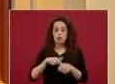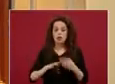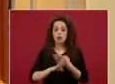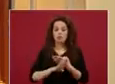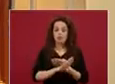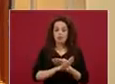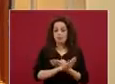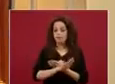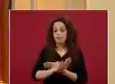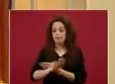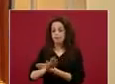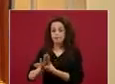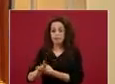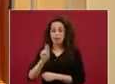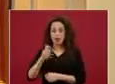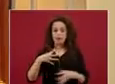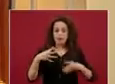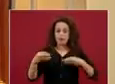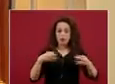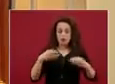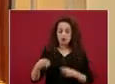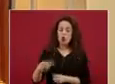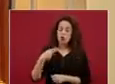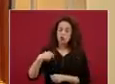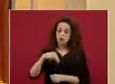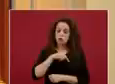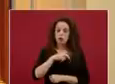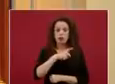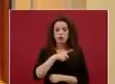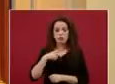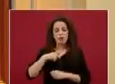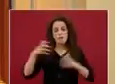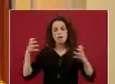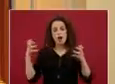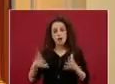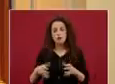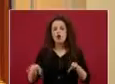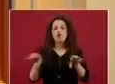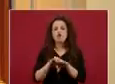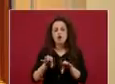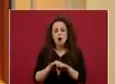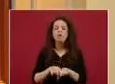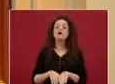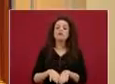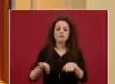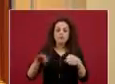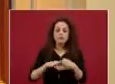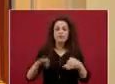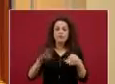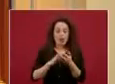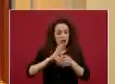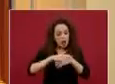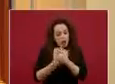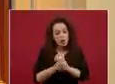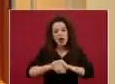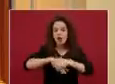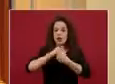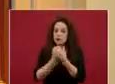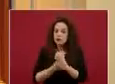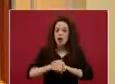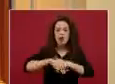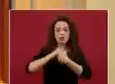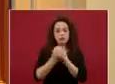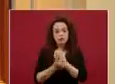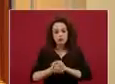lo tenemos en nuestras manos. Hay que tener lavadas nuestras manos frecuentemente, lavado de manos. Hay que usar nuestras manos